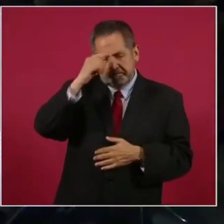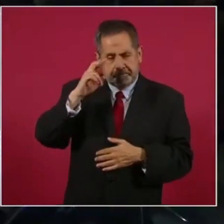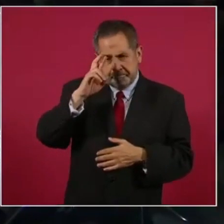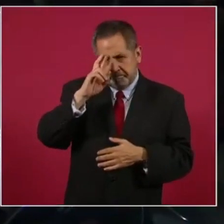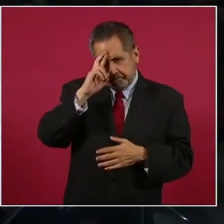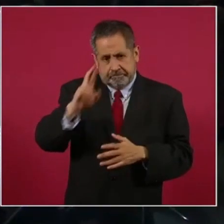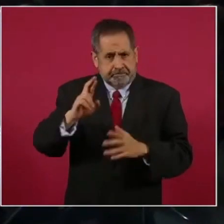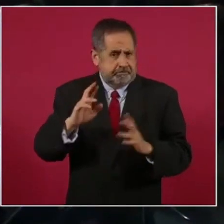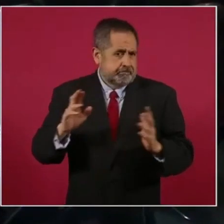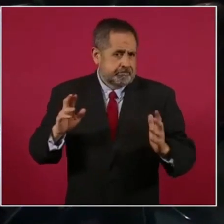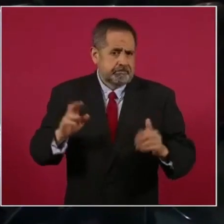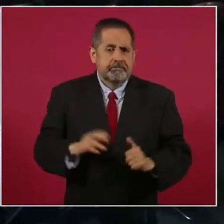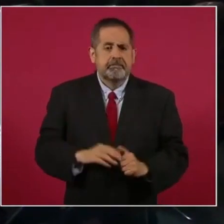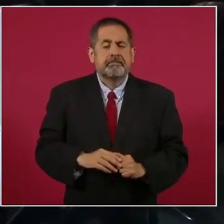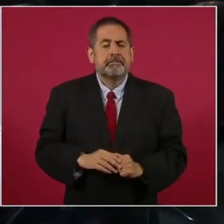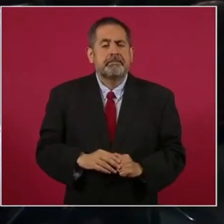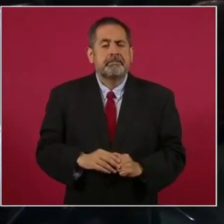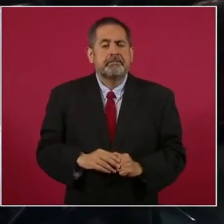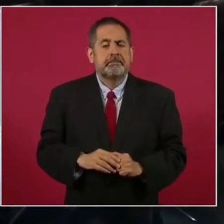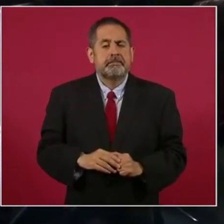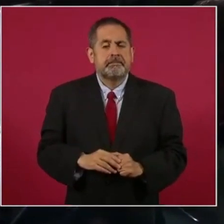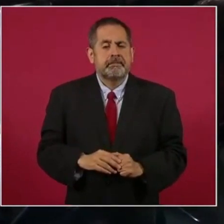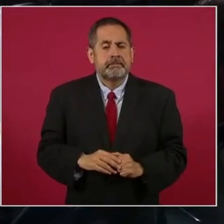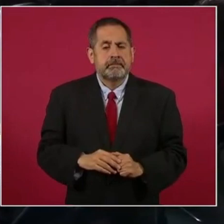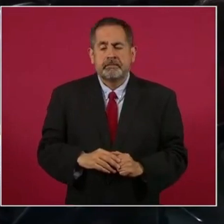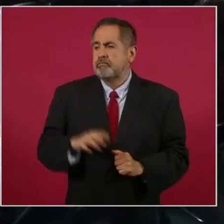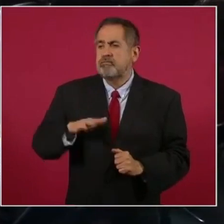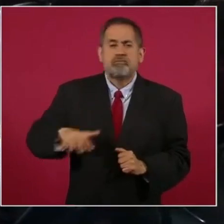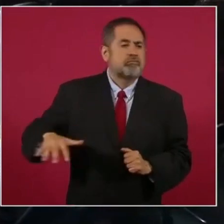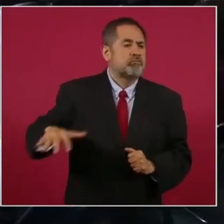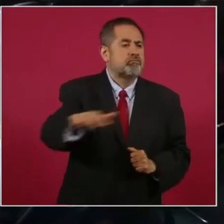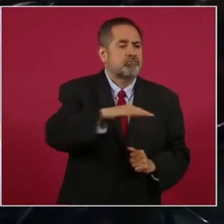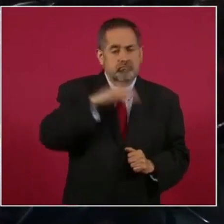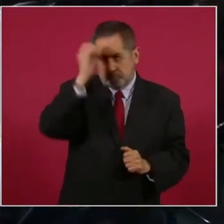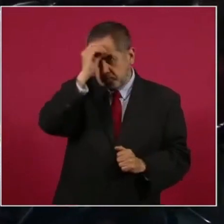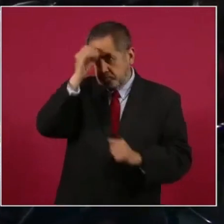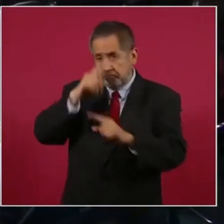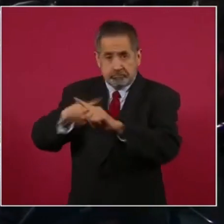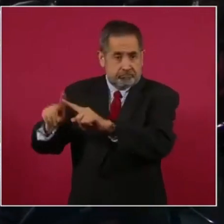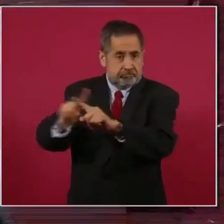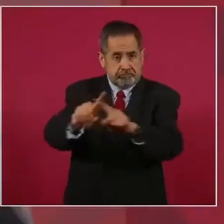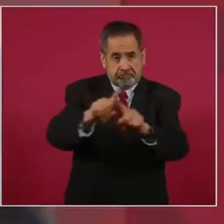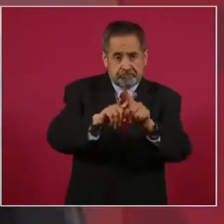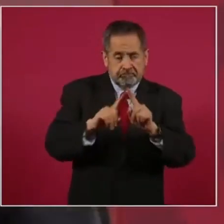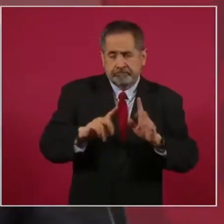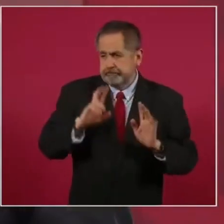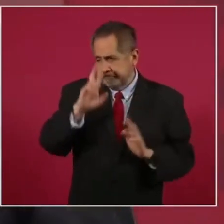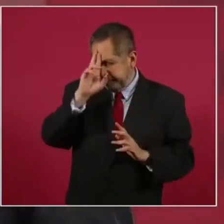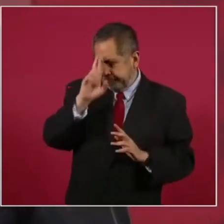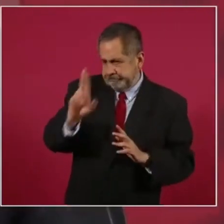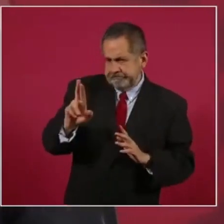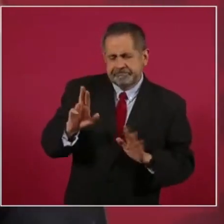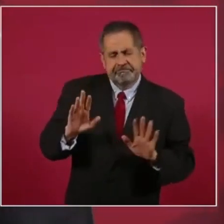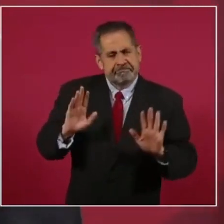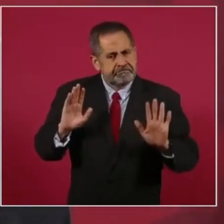y que se respete la opinión de todos y que cada quien